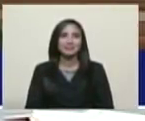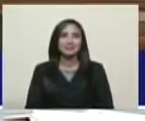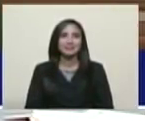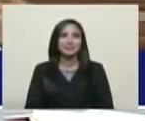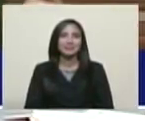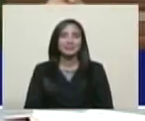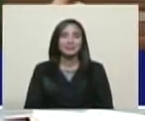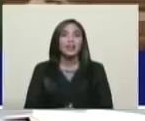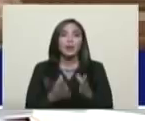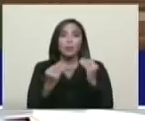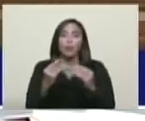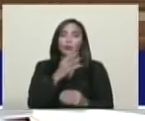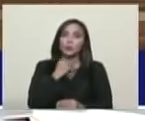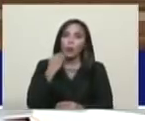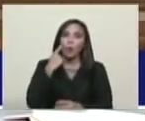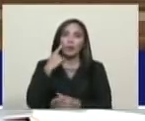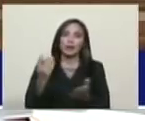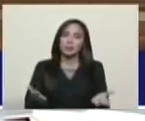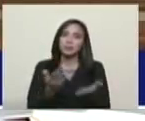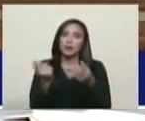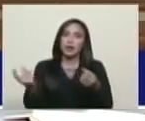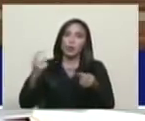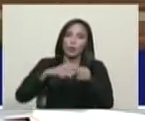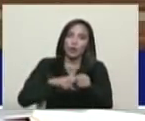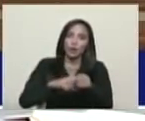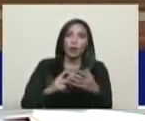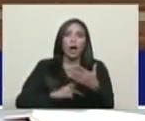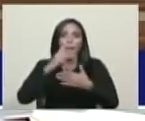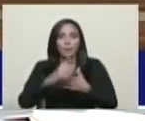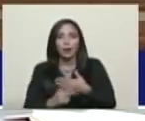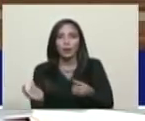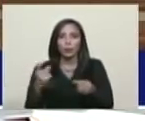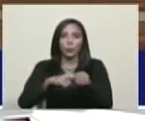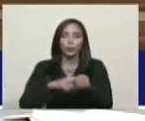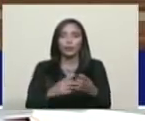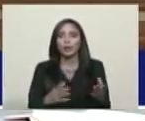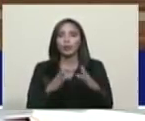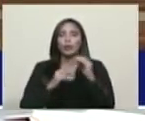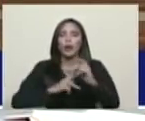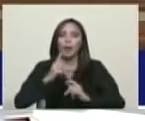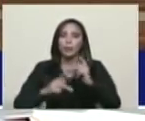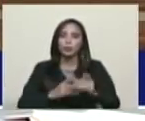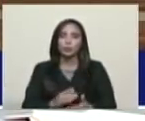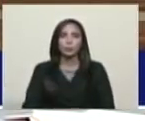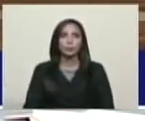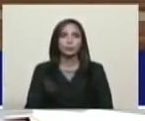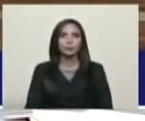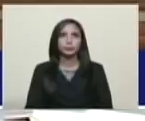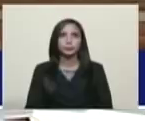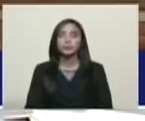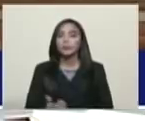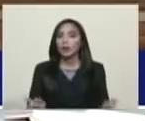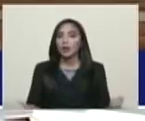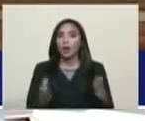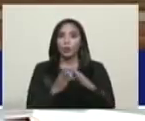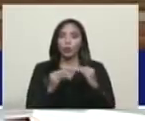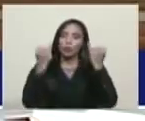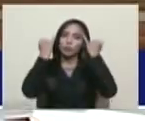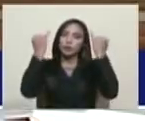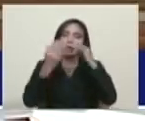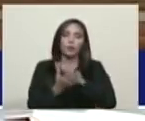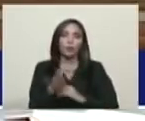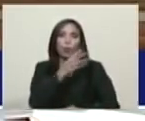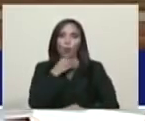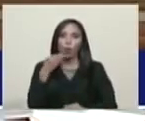incluyendo la juventud, incluyendo un plan inclusivo de la juventud. Y en este caso es un plan que surgió de la propia